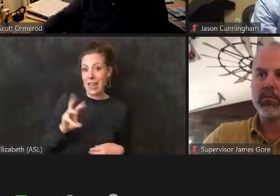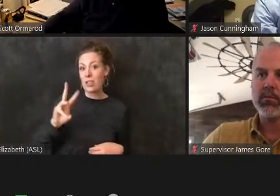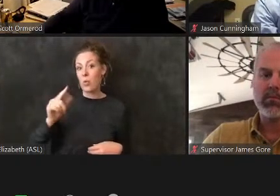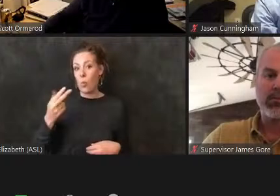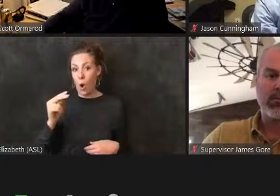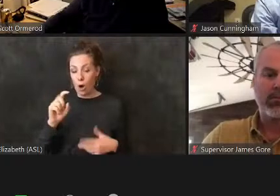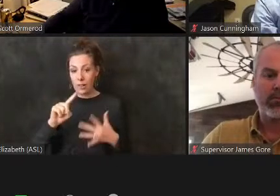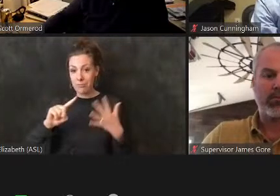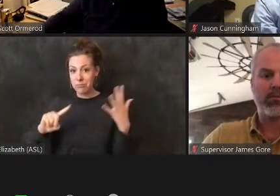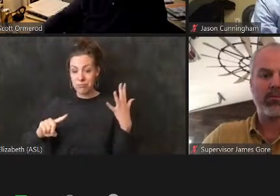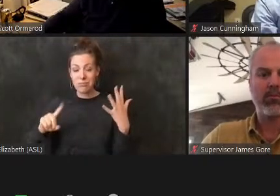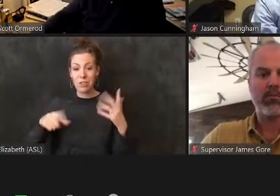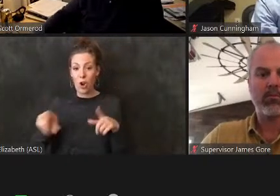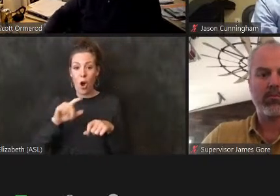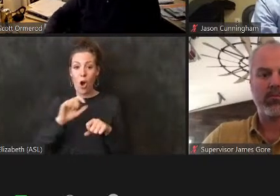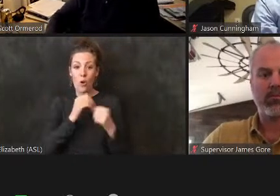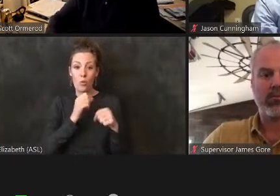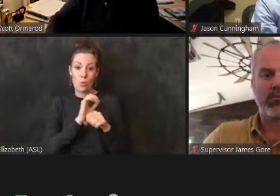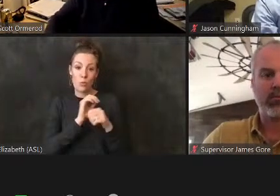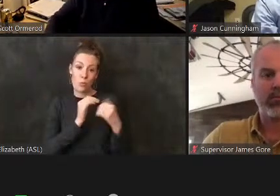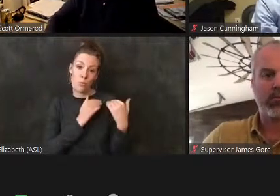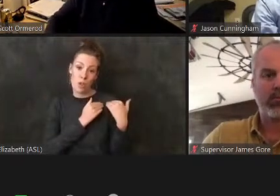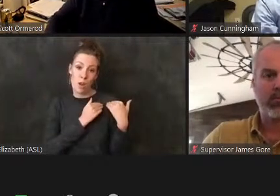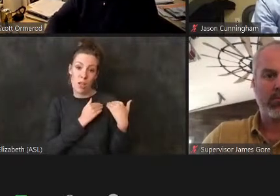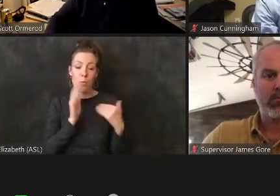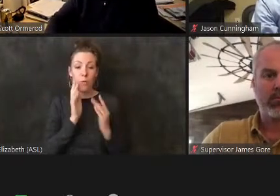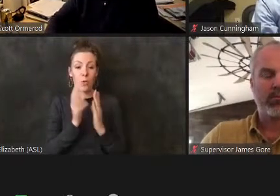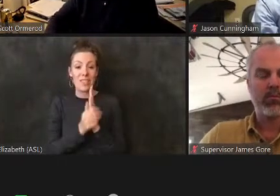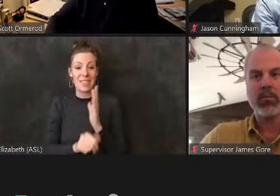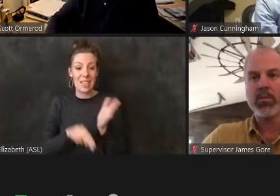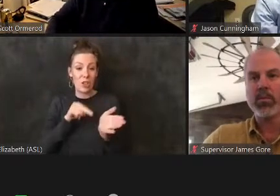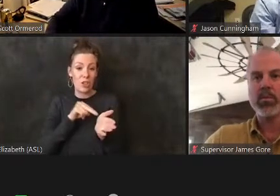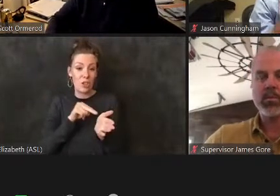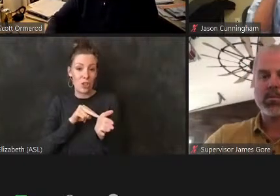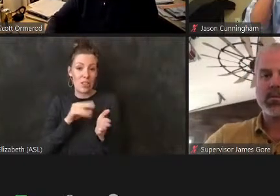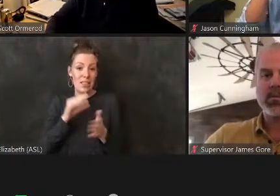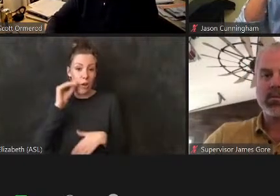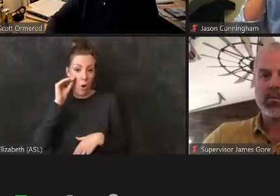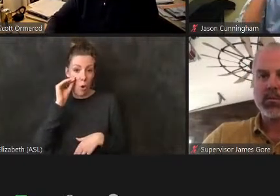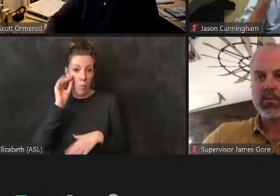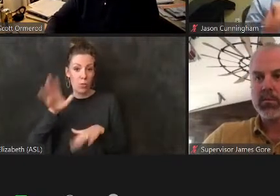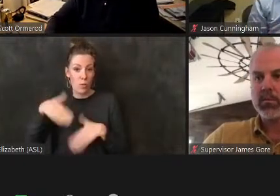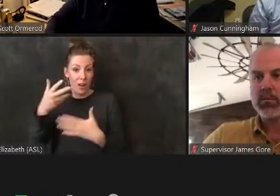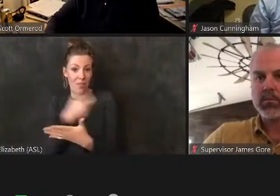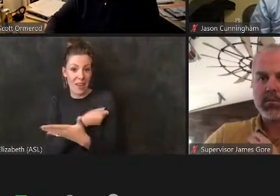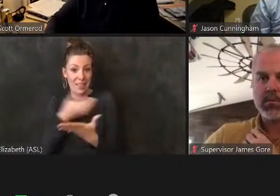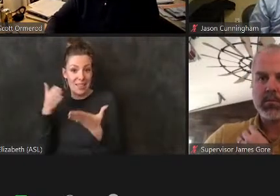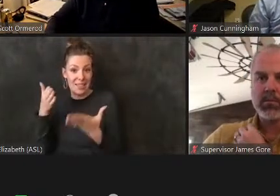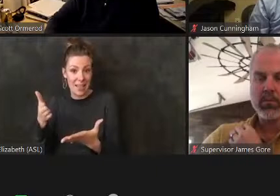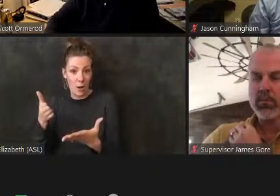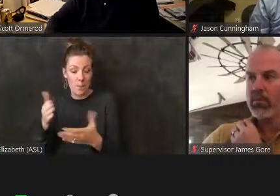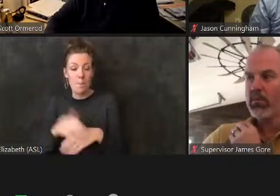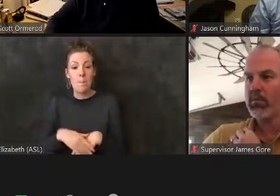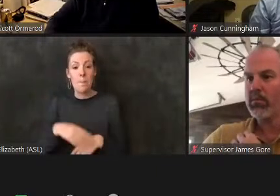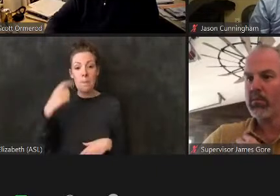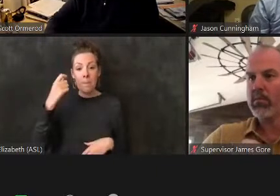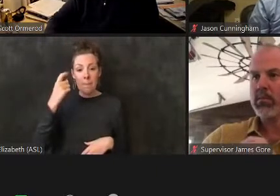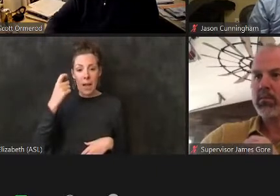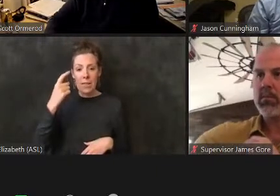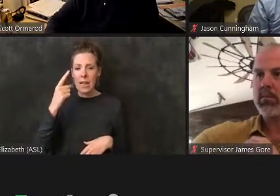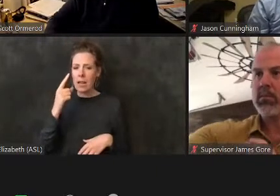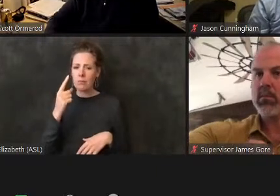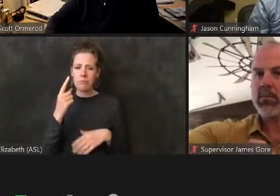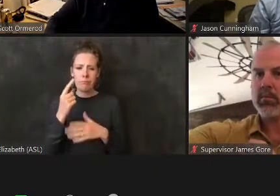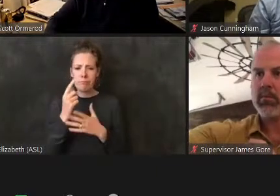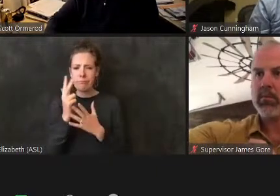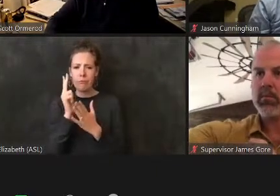del estado que nos ayuden y hasta tiendas como Walgreens y CVS que nos están ayudando para vacunar. Ahorita en